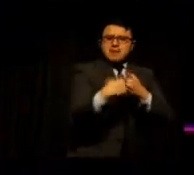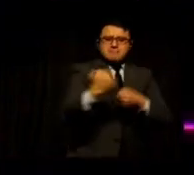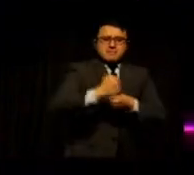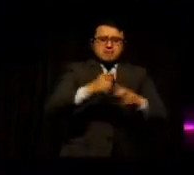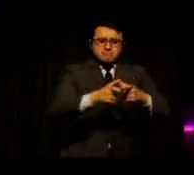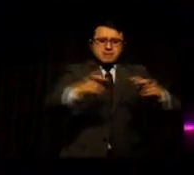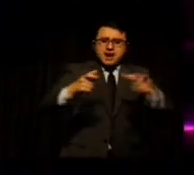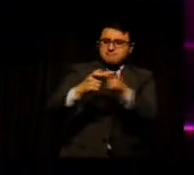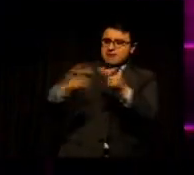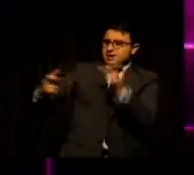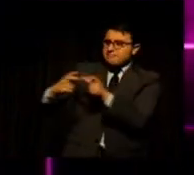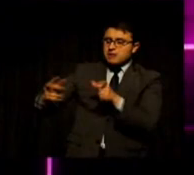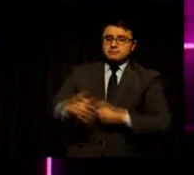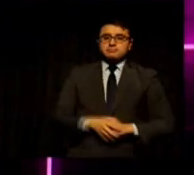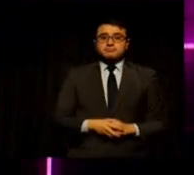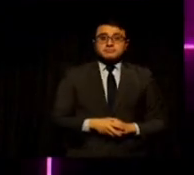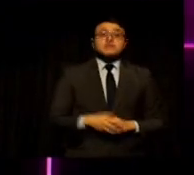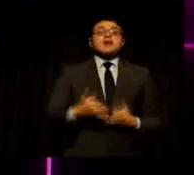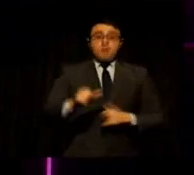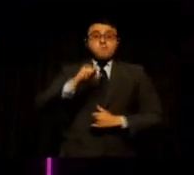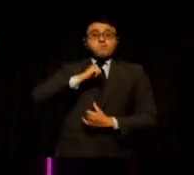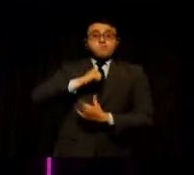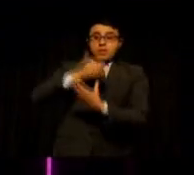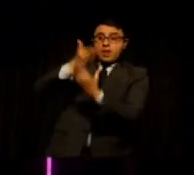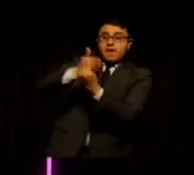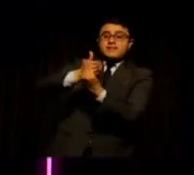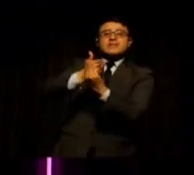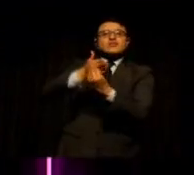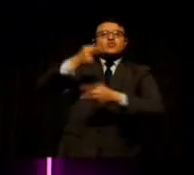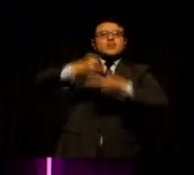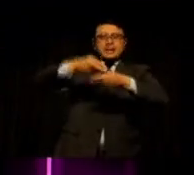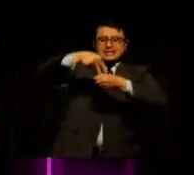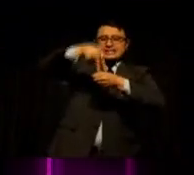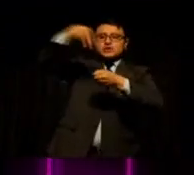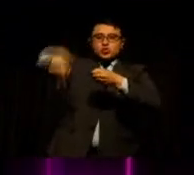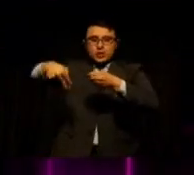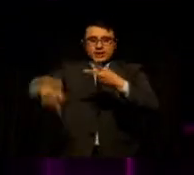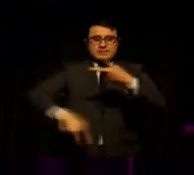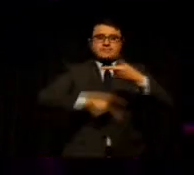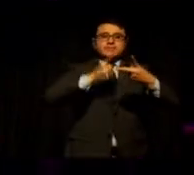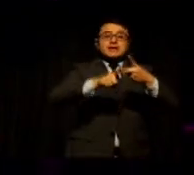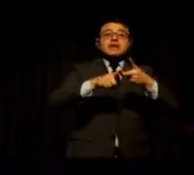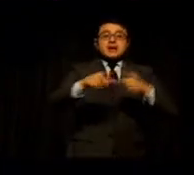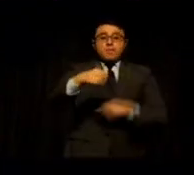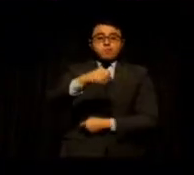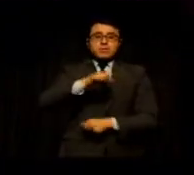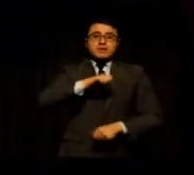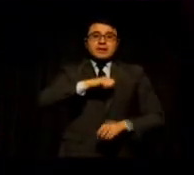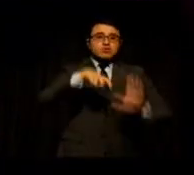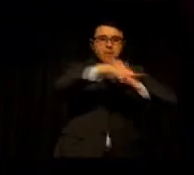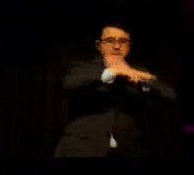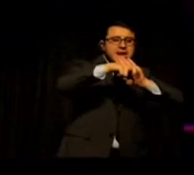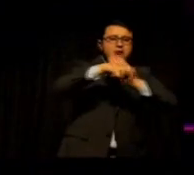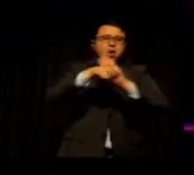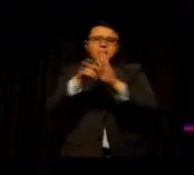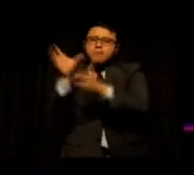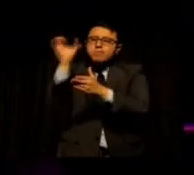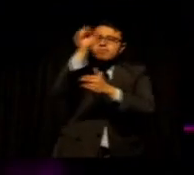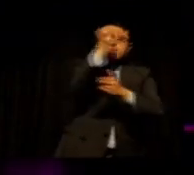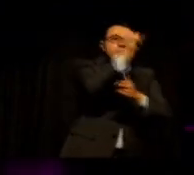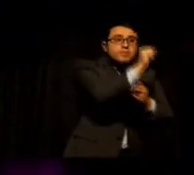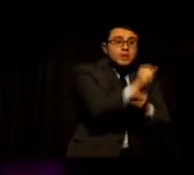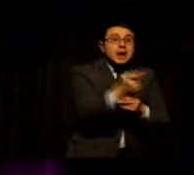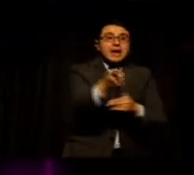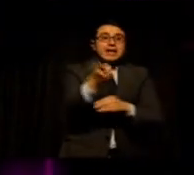la carpeta unificada ciudadana ahí tenemos nosotros el catastro minero con anna minería una plataforma que con inteligencia